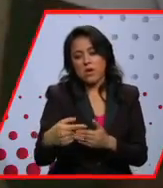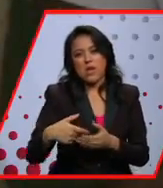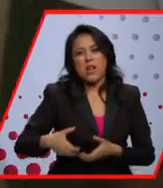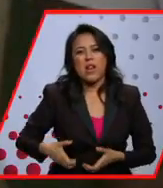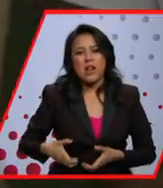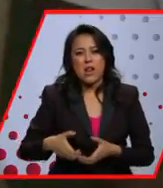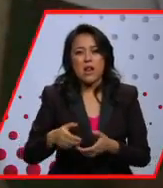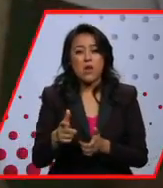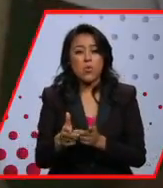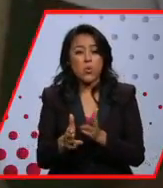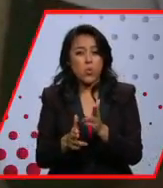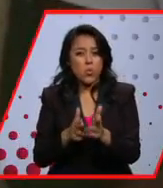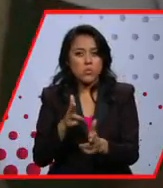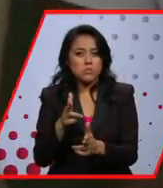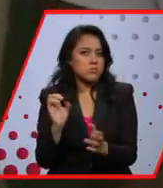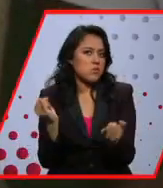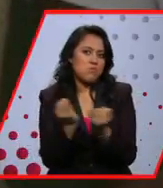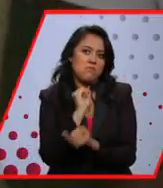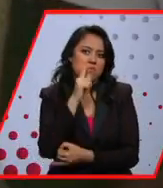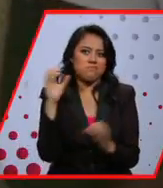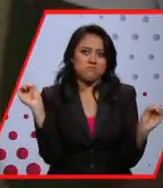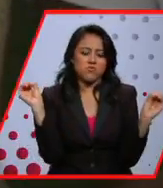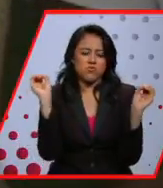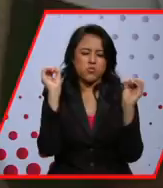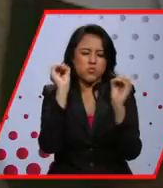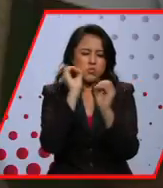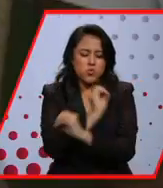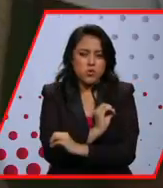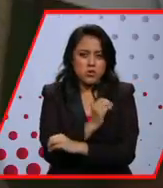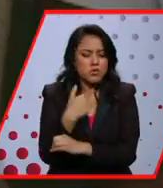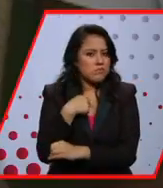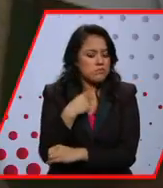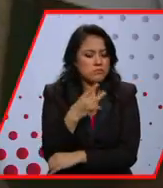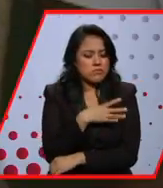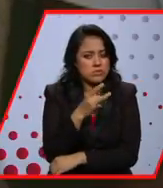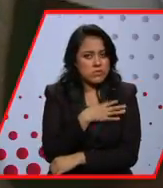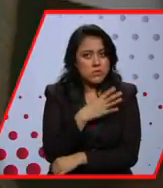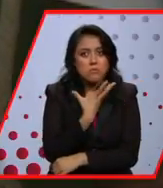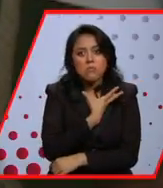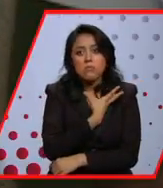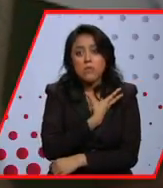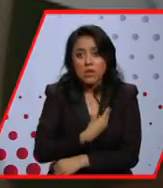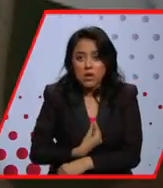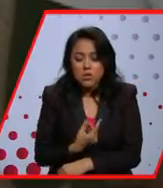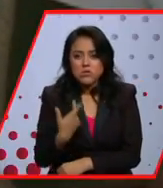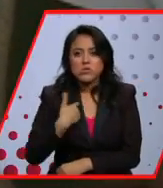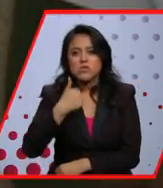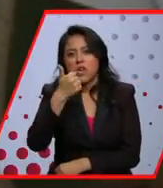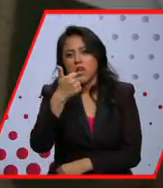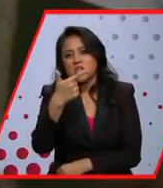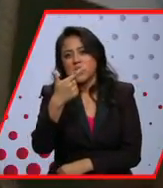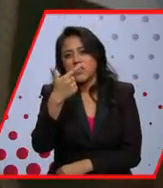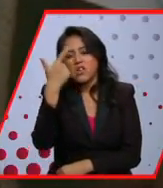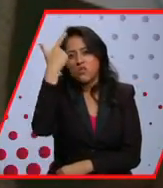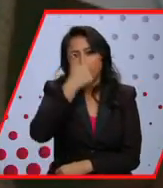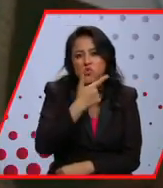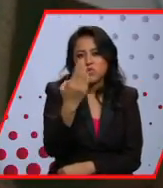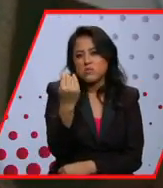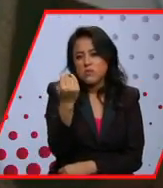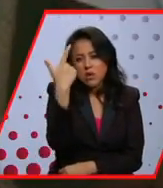tren, todo está apagado. Entonces, pues, hasta para nuestros hijos, que andan a las 6, 7 de la noche, 9 de la